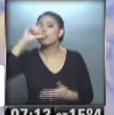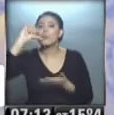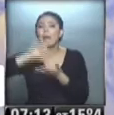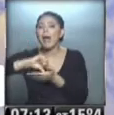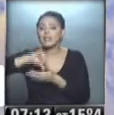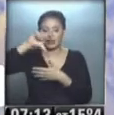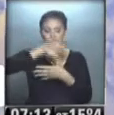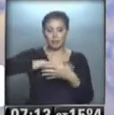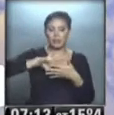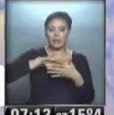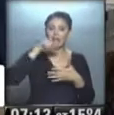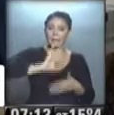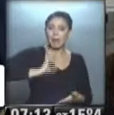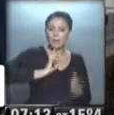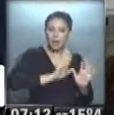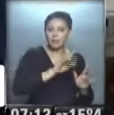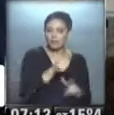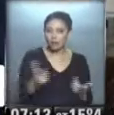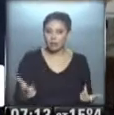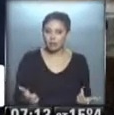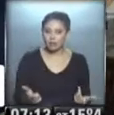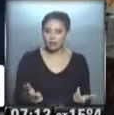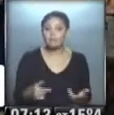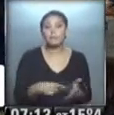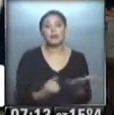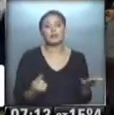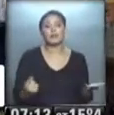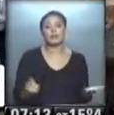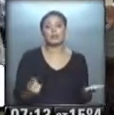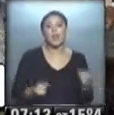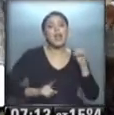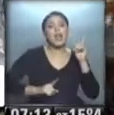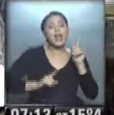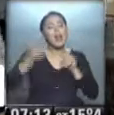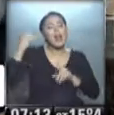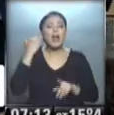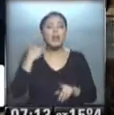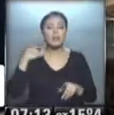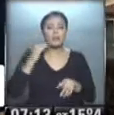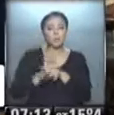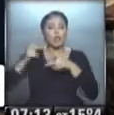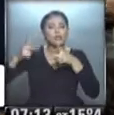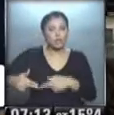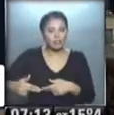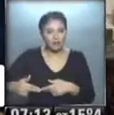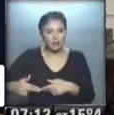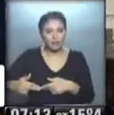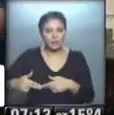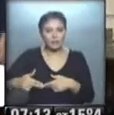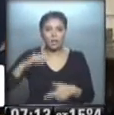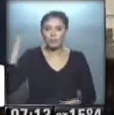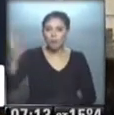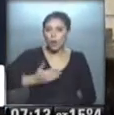latinoamérica con semejante distensión sin embargo en algún momento se interrumpió este